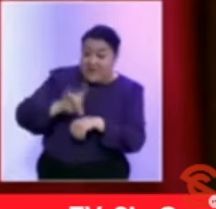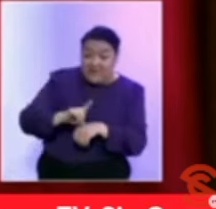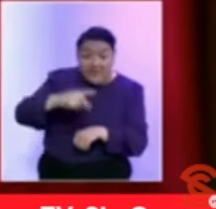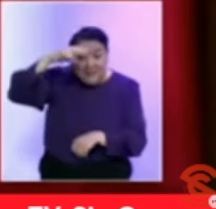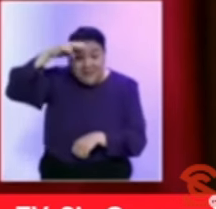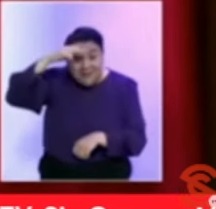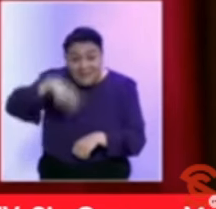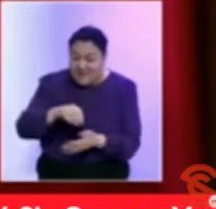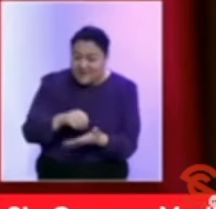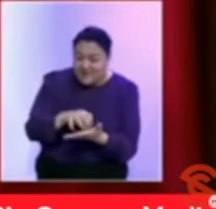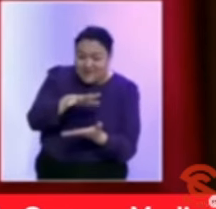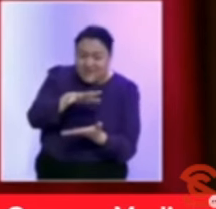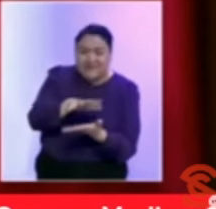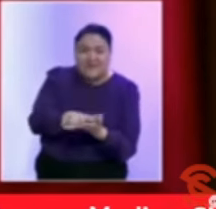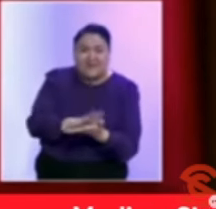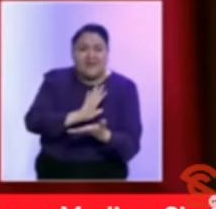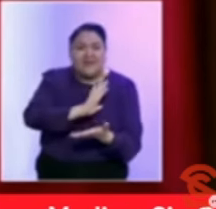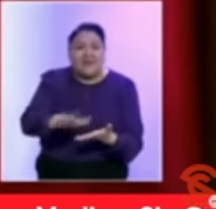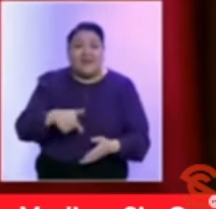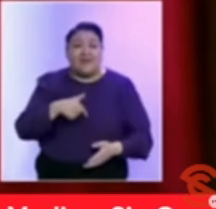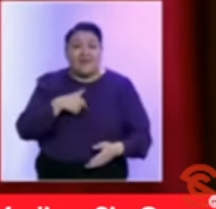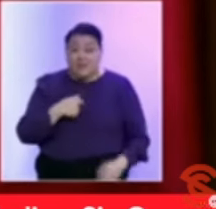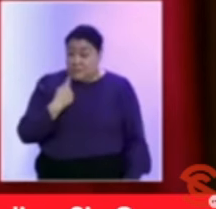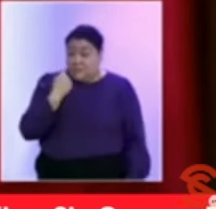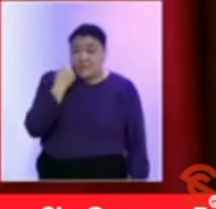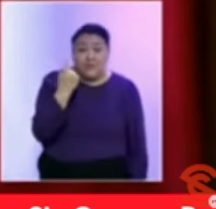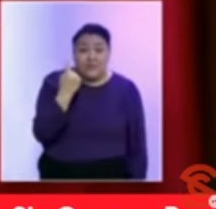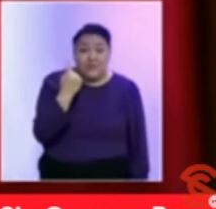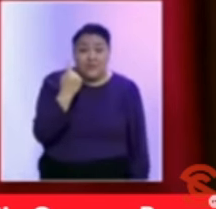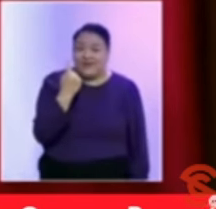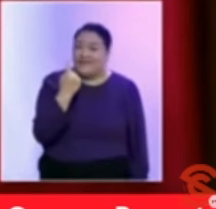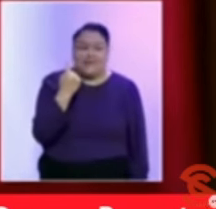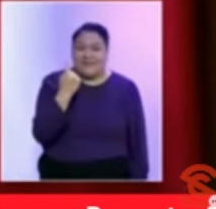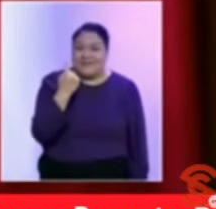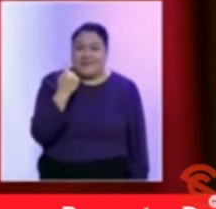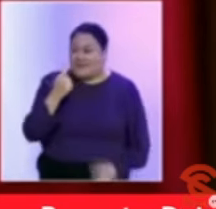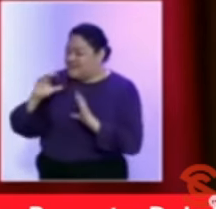México no llegó sola llegamos